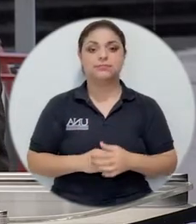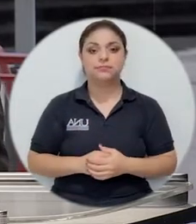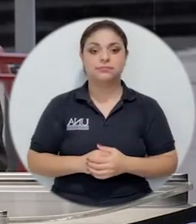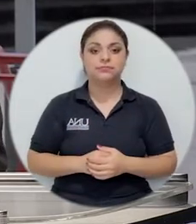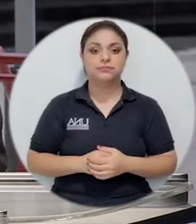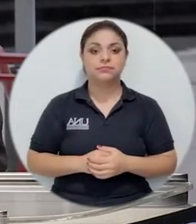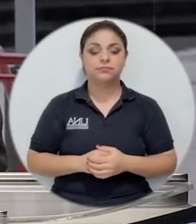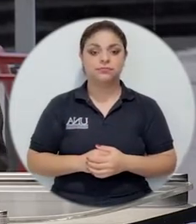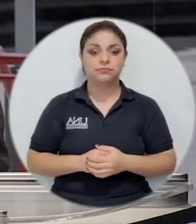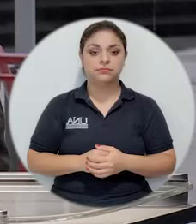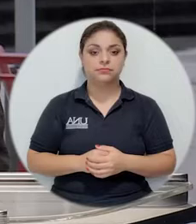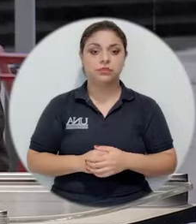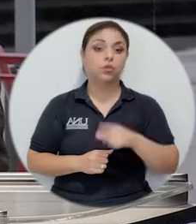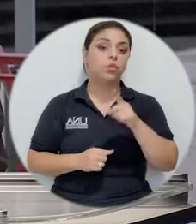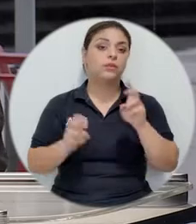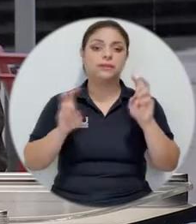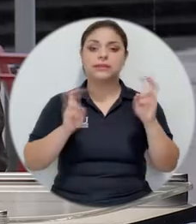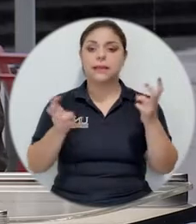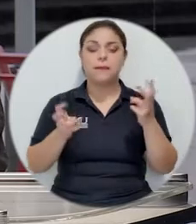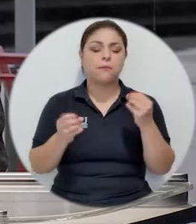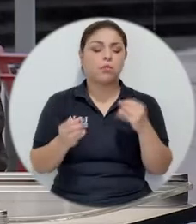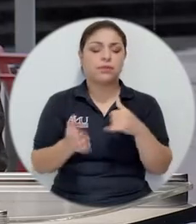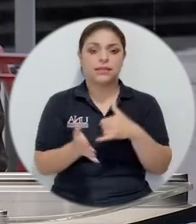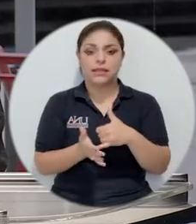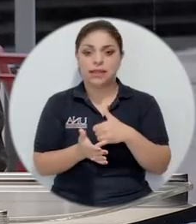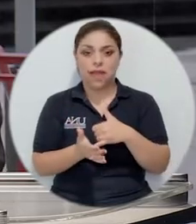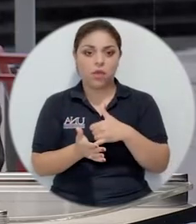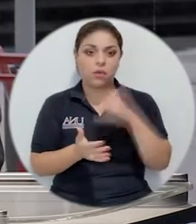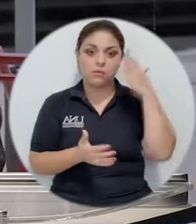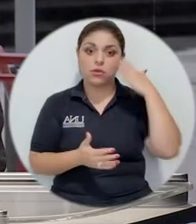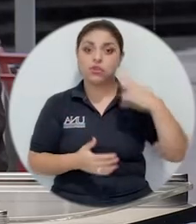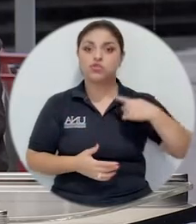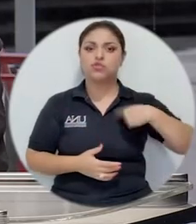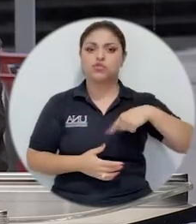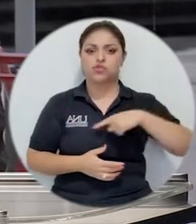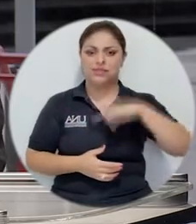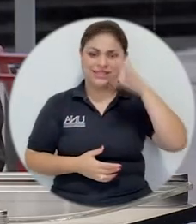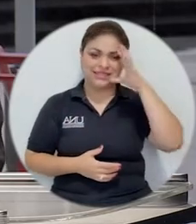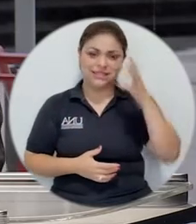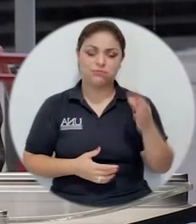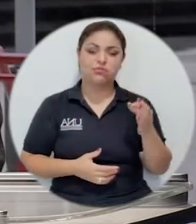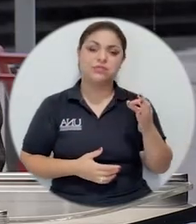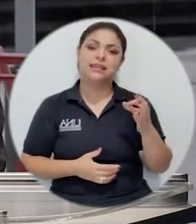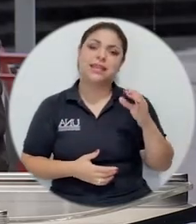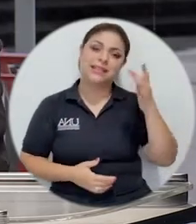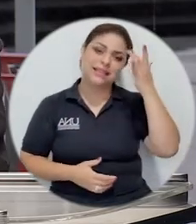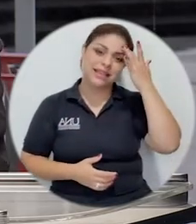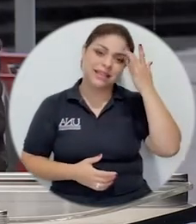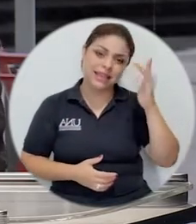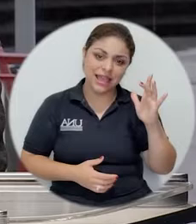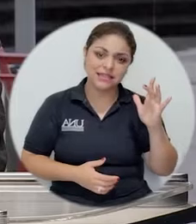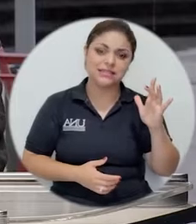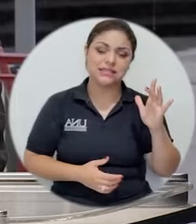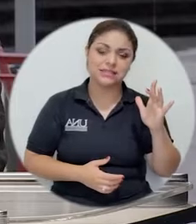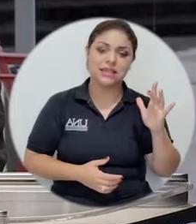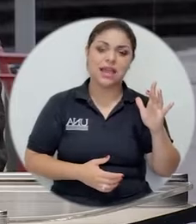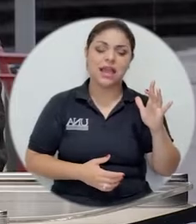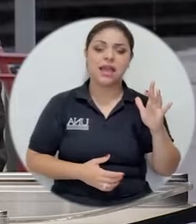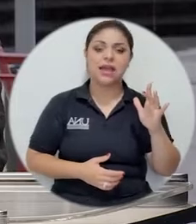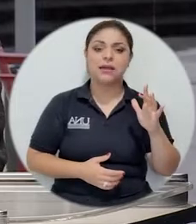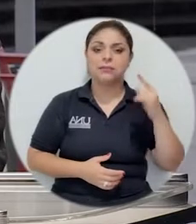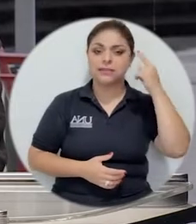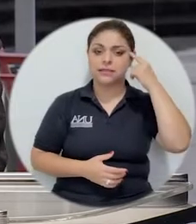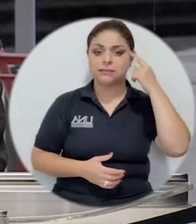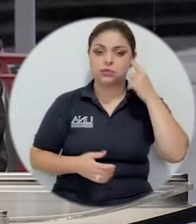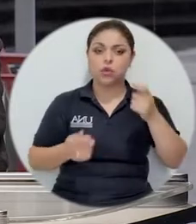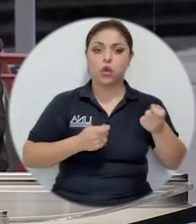que es un tema muy, muy delicado porque nosotros arrastramos la noción de que la inteligencia es un mecanismo de control